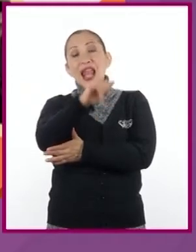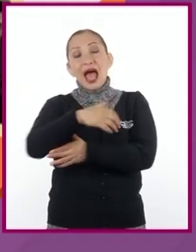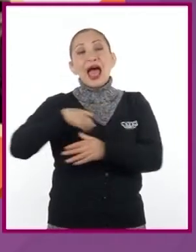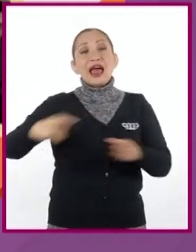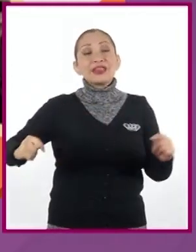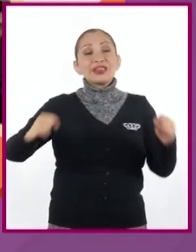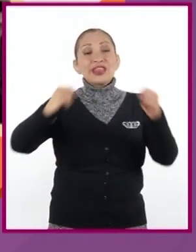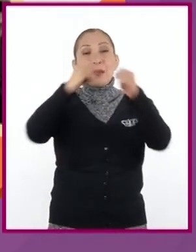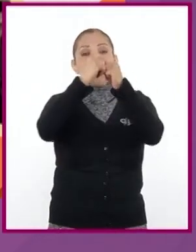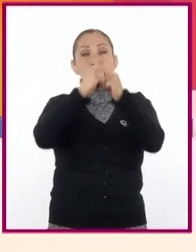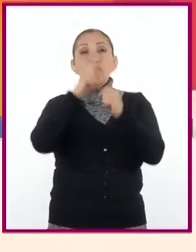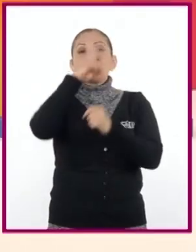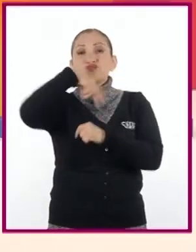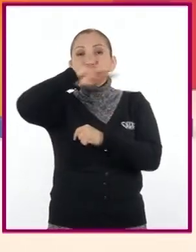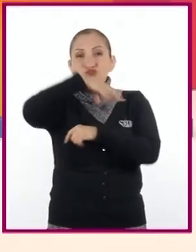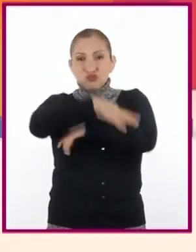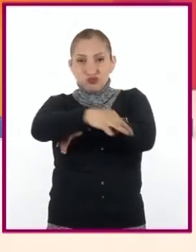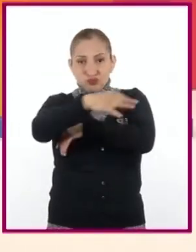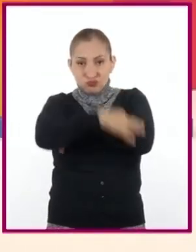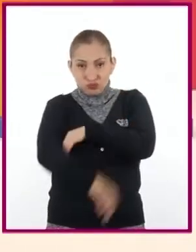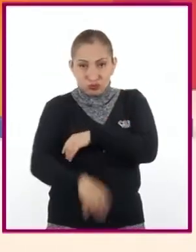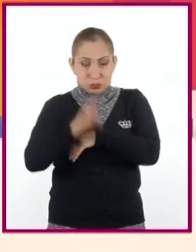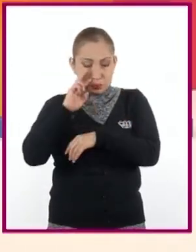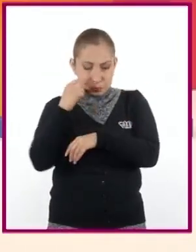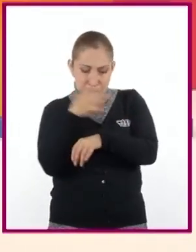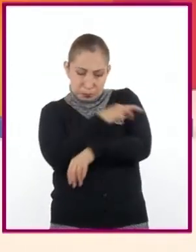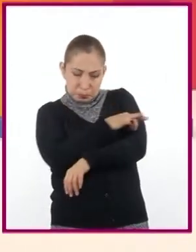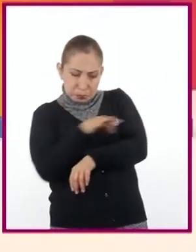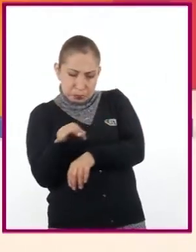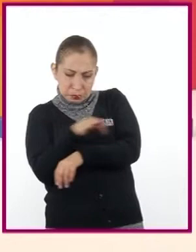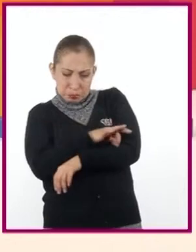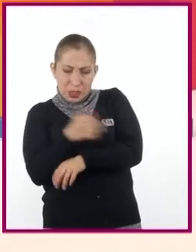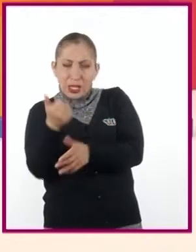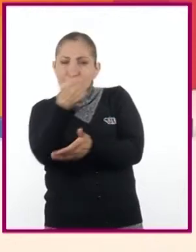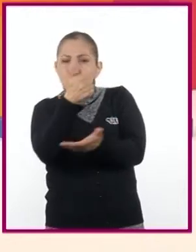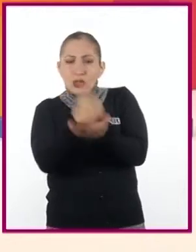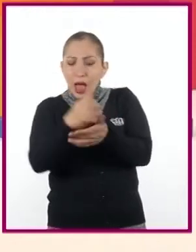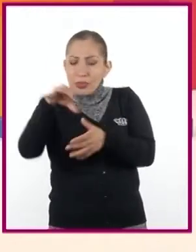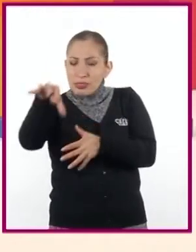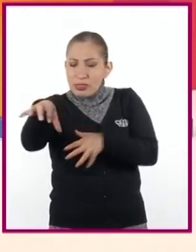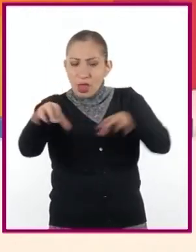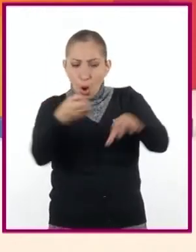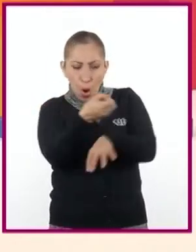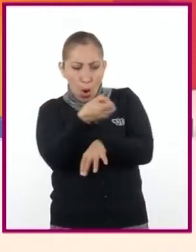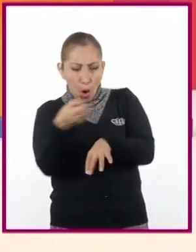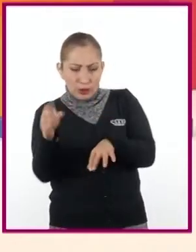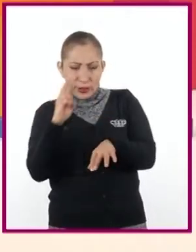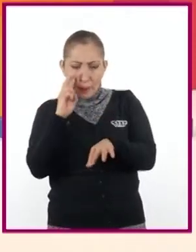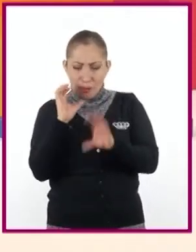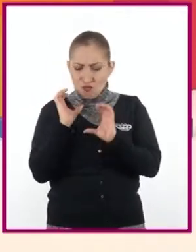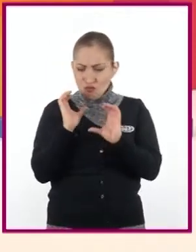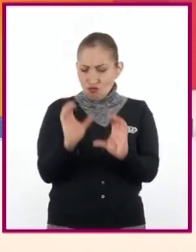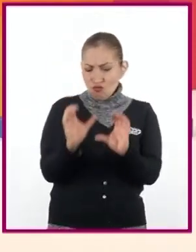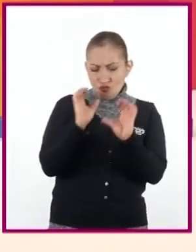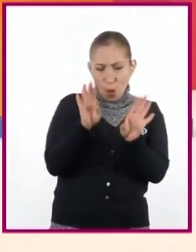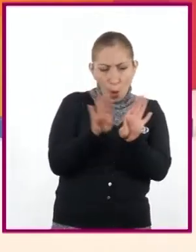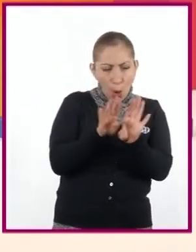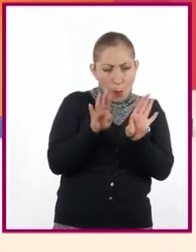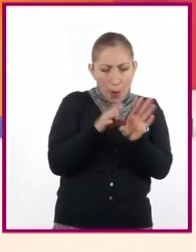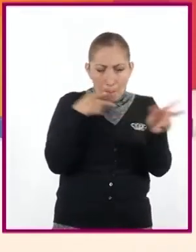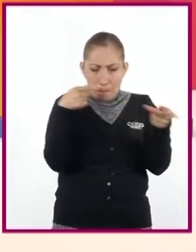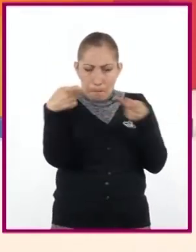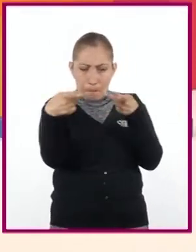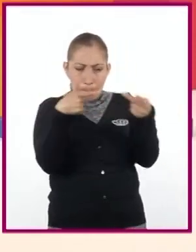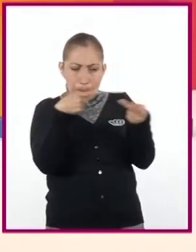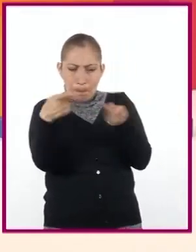serpiente emplumada. El trazo y la organización de la ciudad muestran una cuidadosa